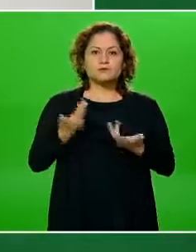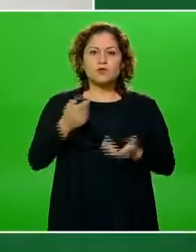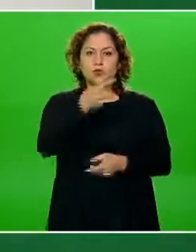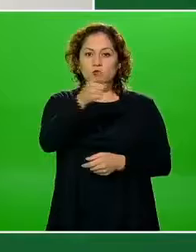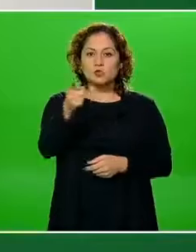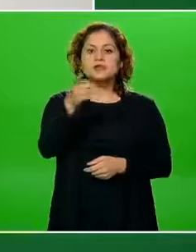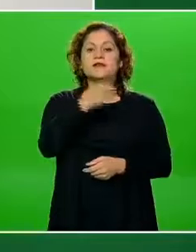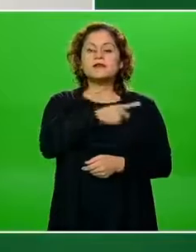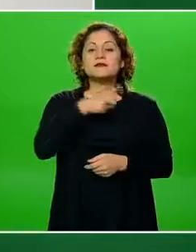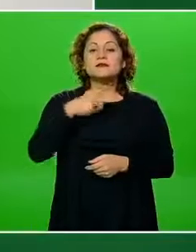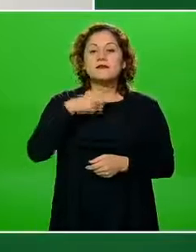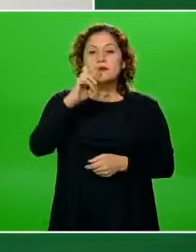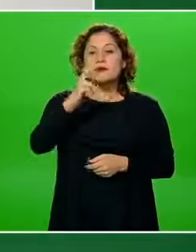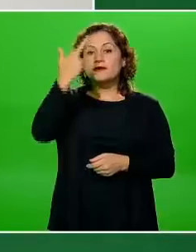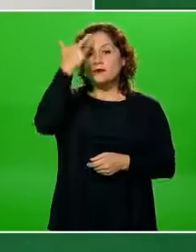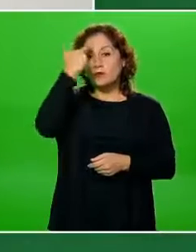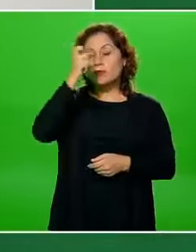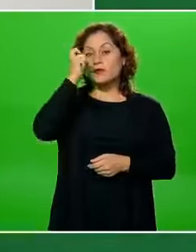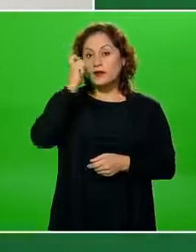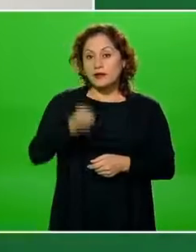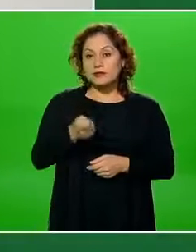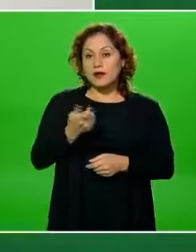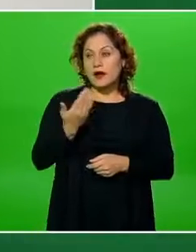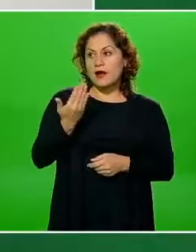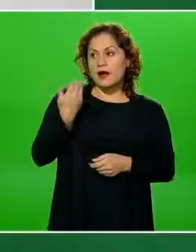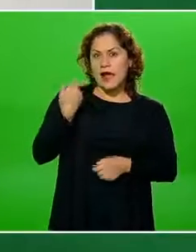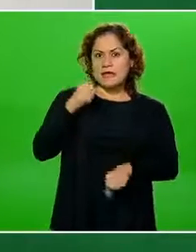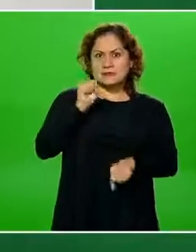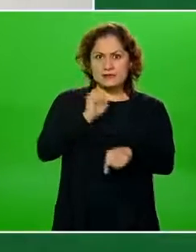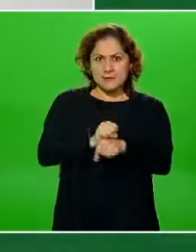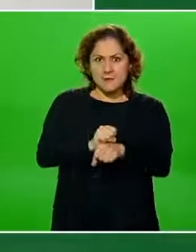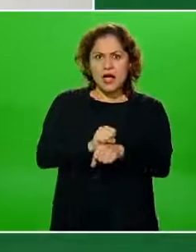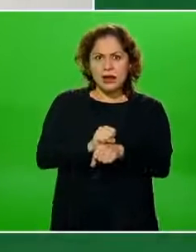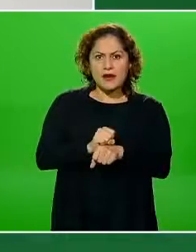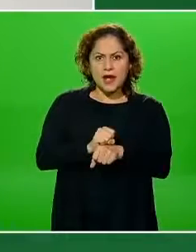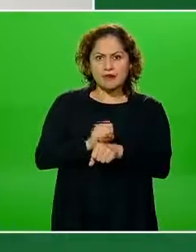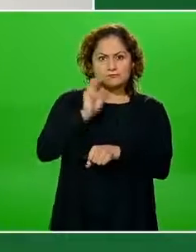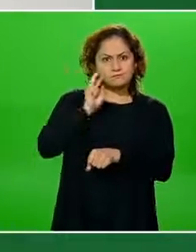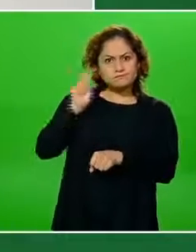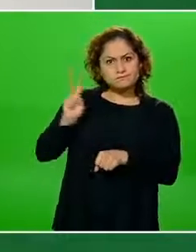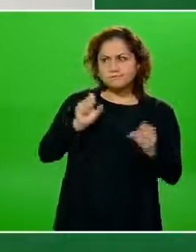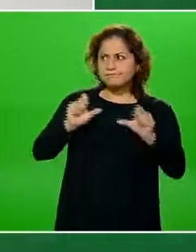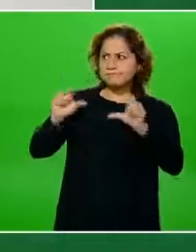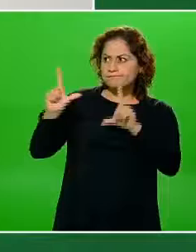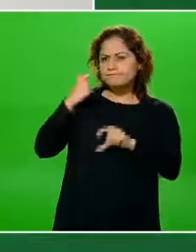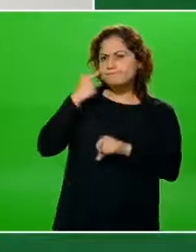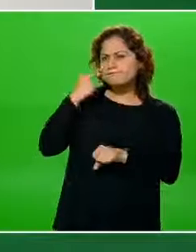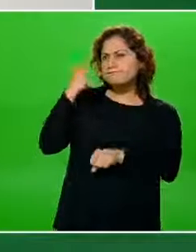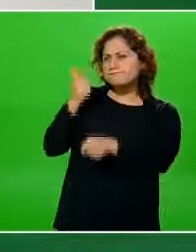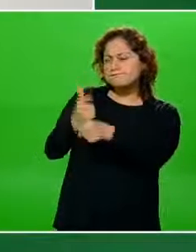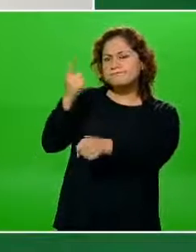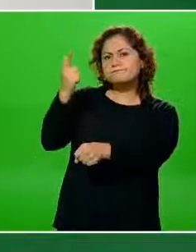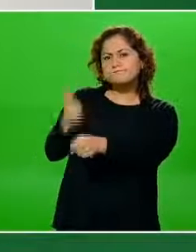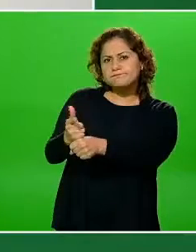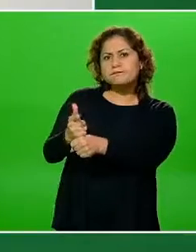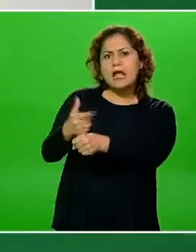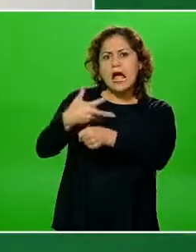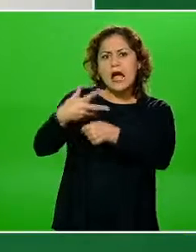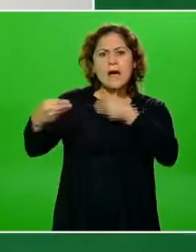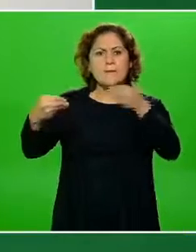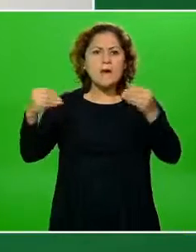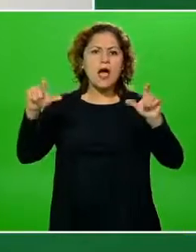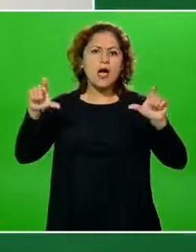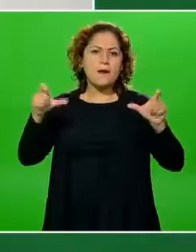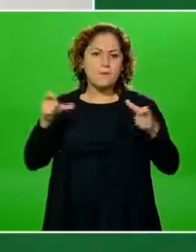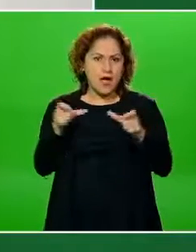dije, que aunque en últimos días y en últimas semanas los reportes nos hablan de un descenso, eso no quiere decir